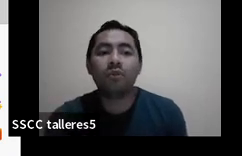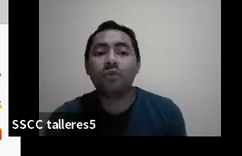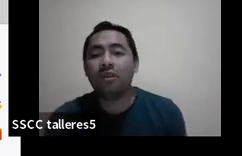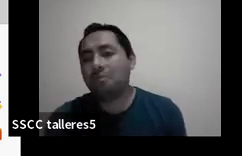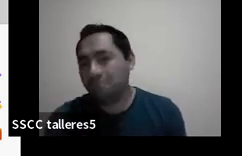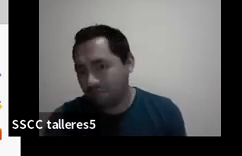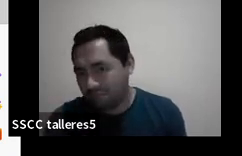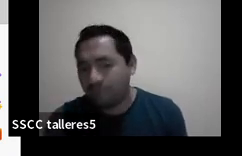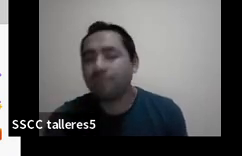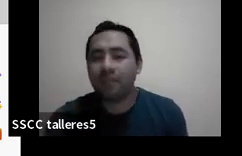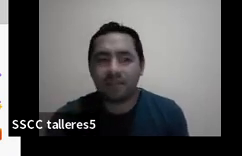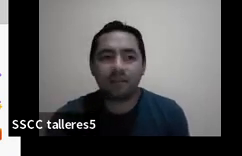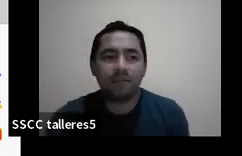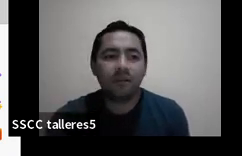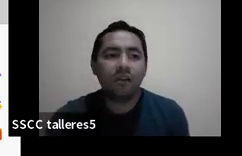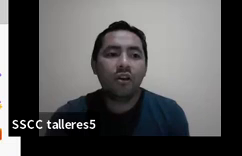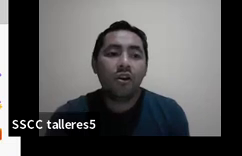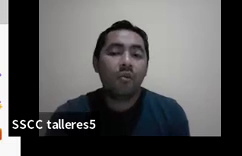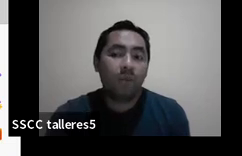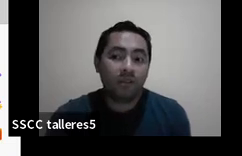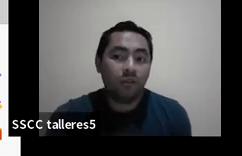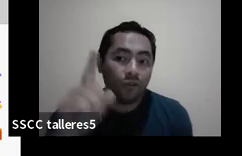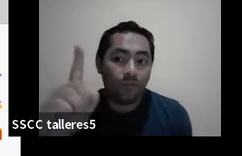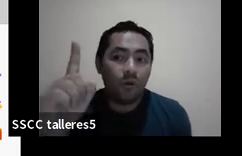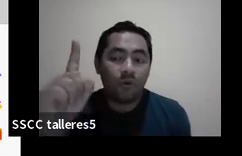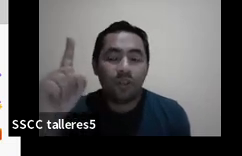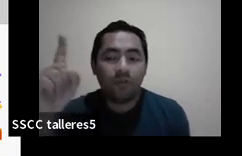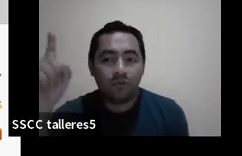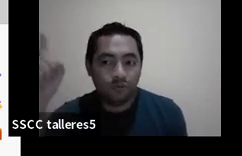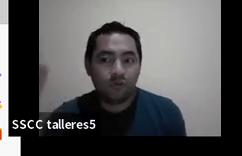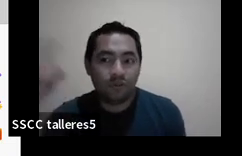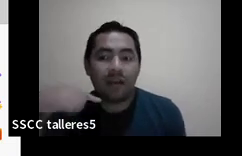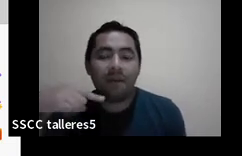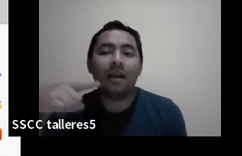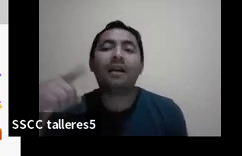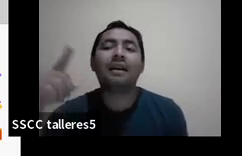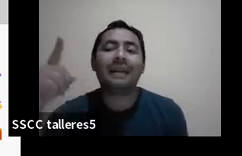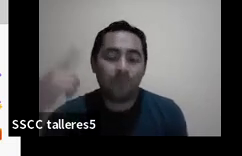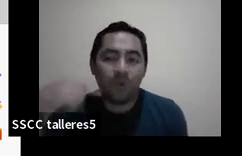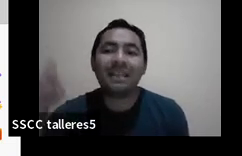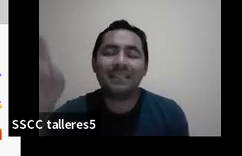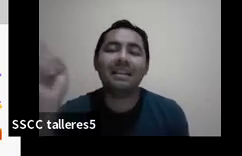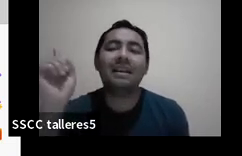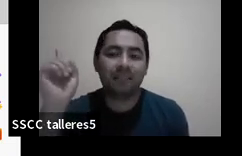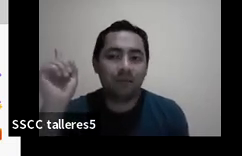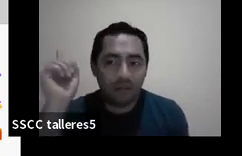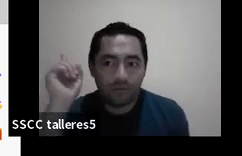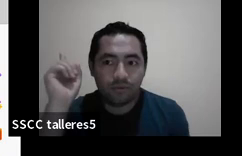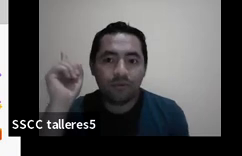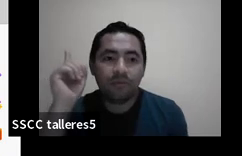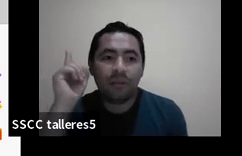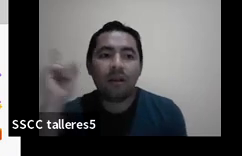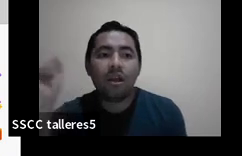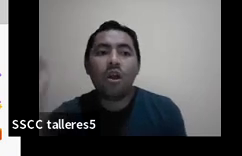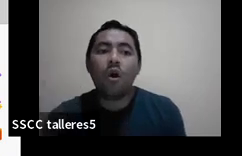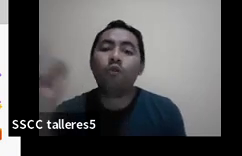un poslocutivo. Exacto. Puede ser un sordo poslocutivo, un sordo que habla, que pueda así leerte los